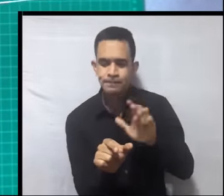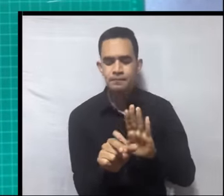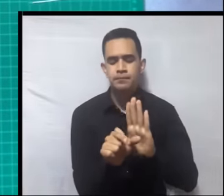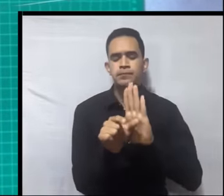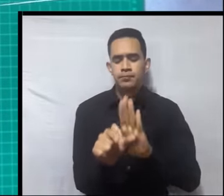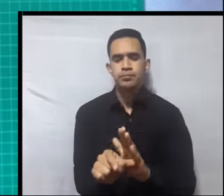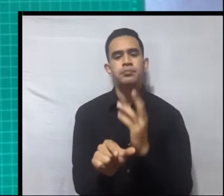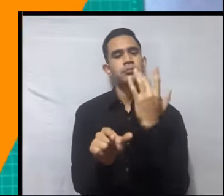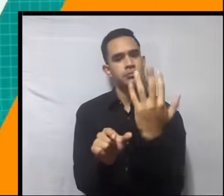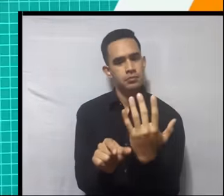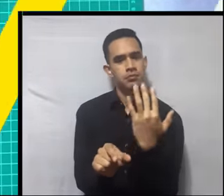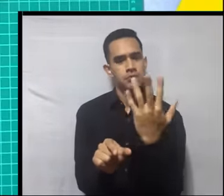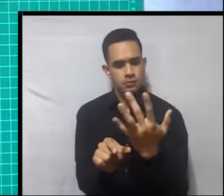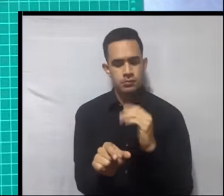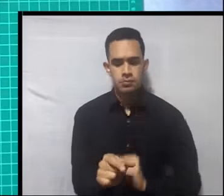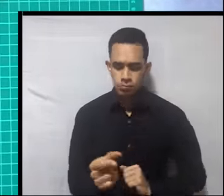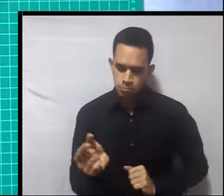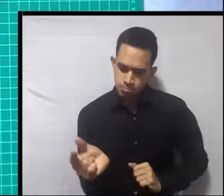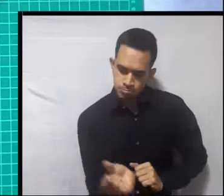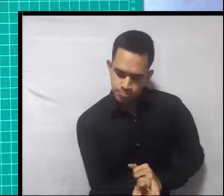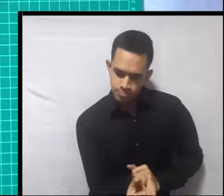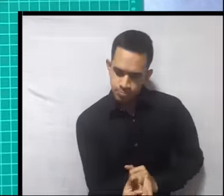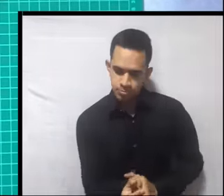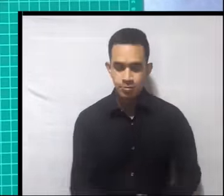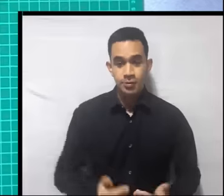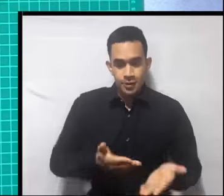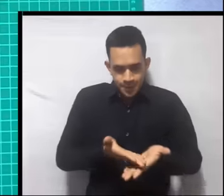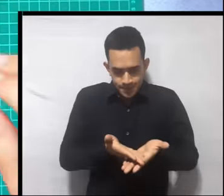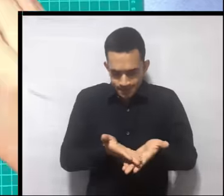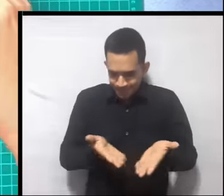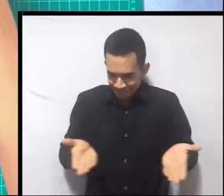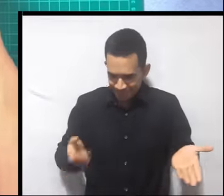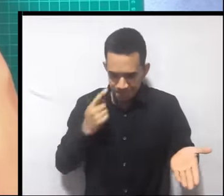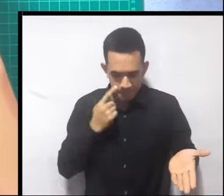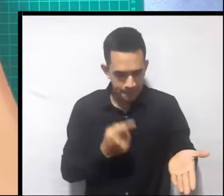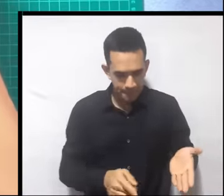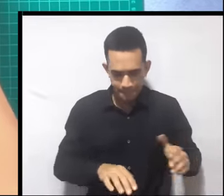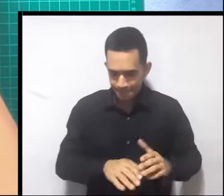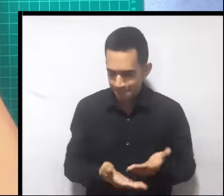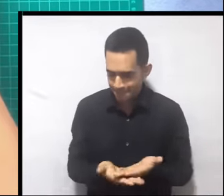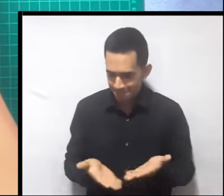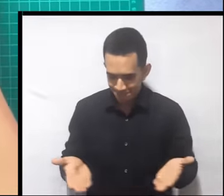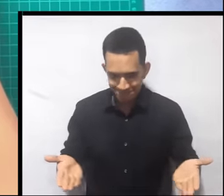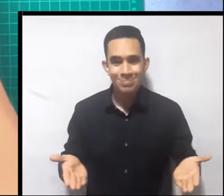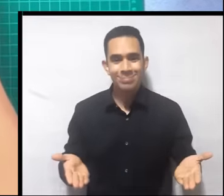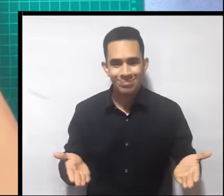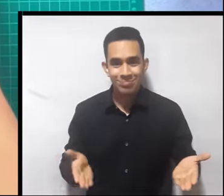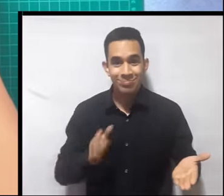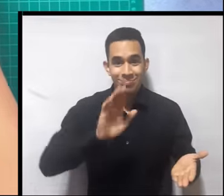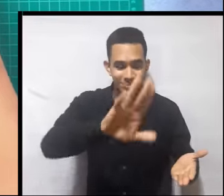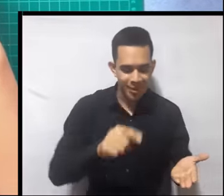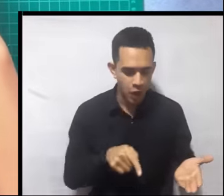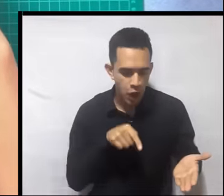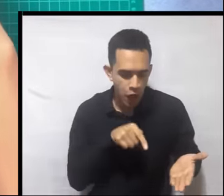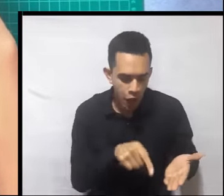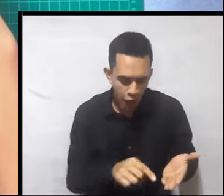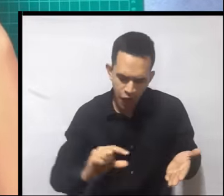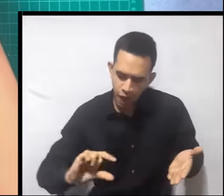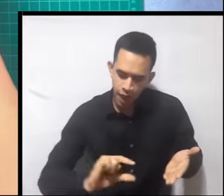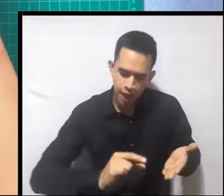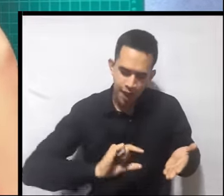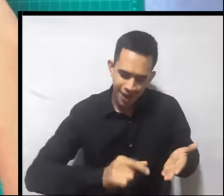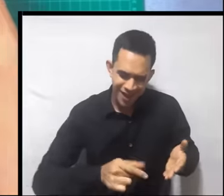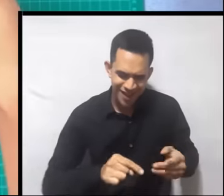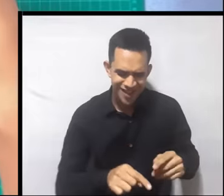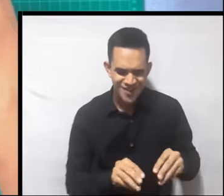Dejaremos reposar. Así nos quedaría el mecanismo interior del carrito. Ahora alaremos los extremos de las ligas hacia